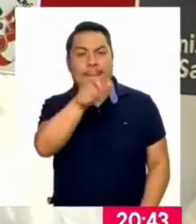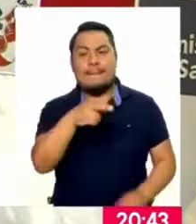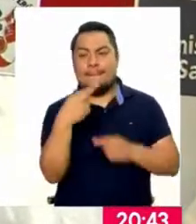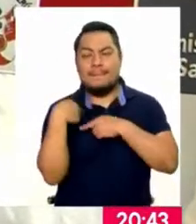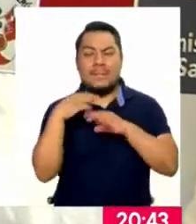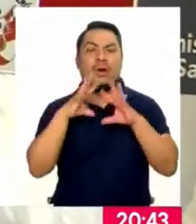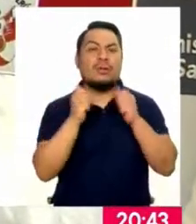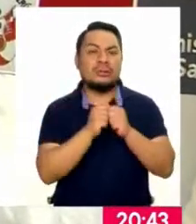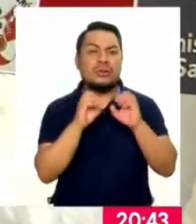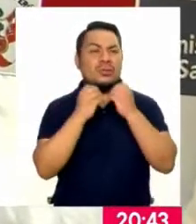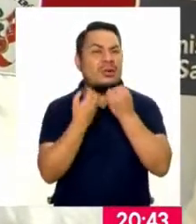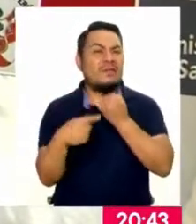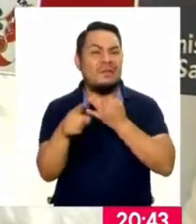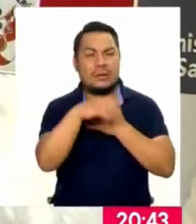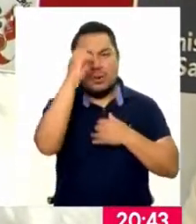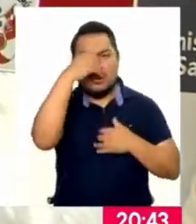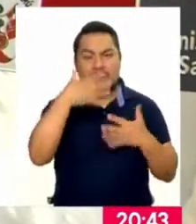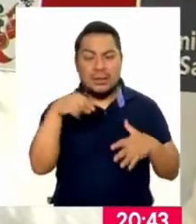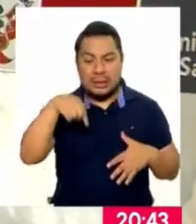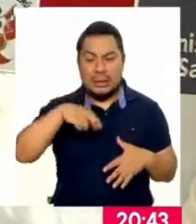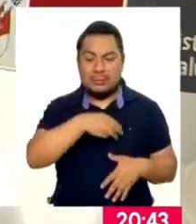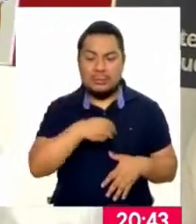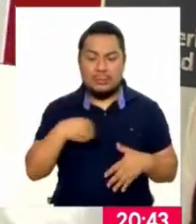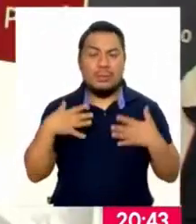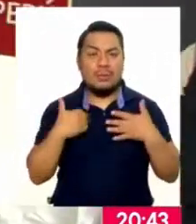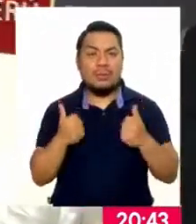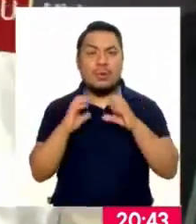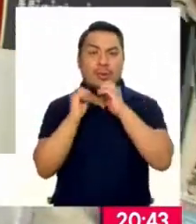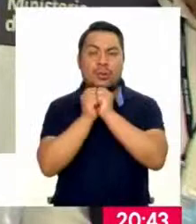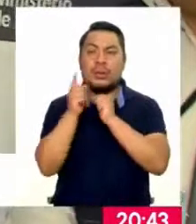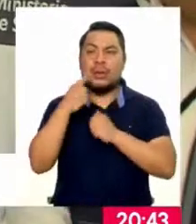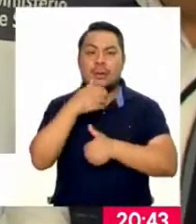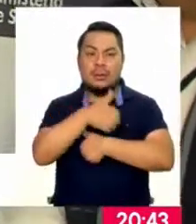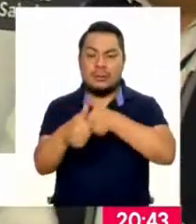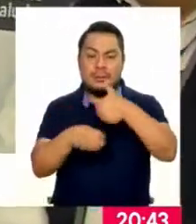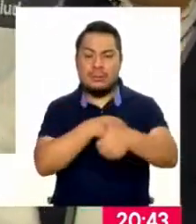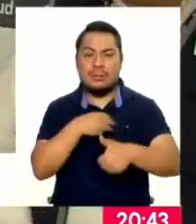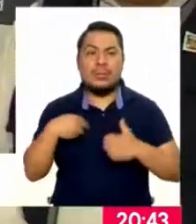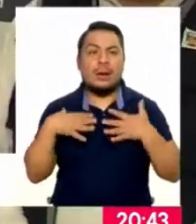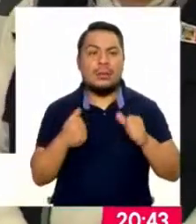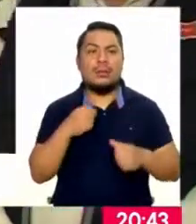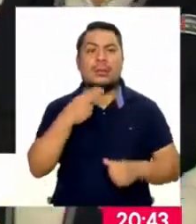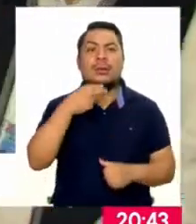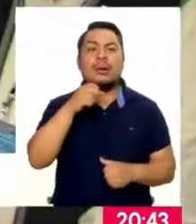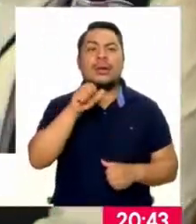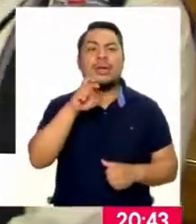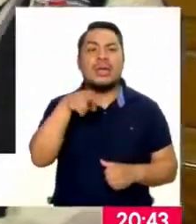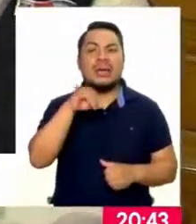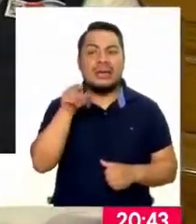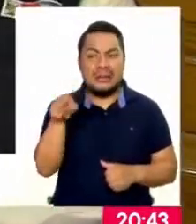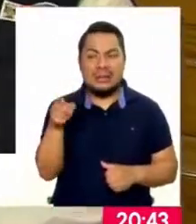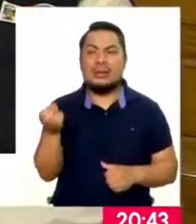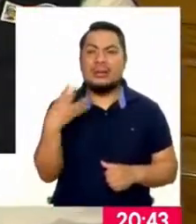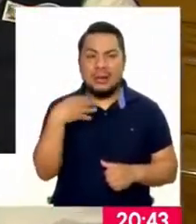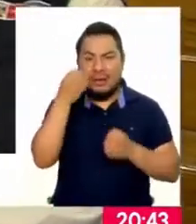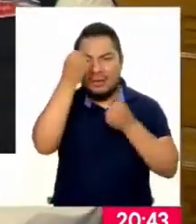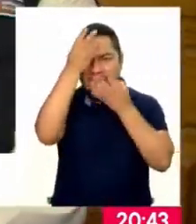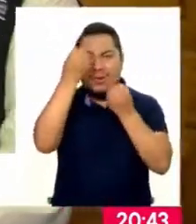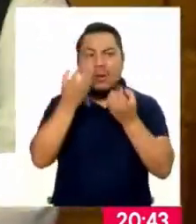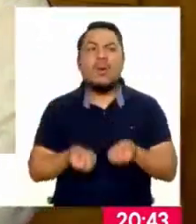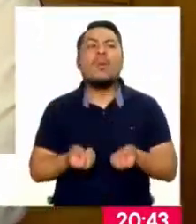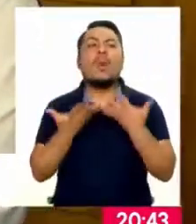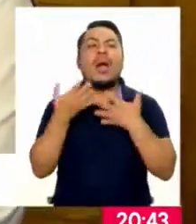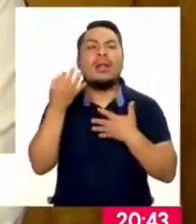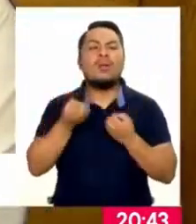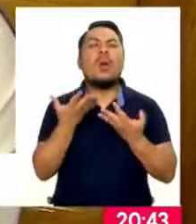también de la sociedad civil estamos en el Ministerio de salud vamos a conversar con el viceministro de salud Henry rebasa quien nos va a actualizar justamente la